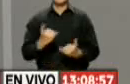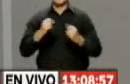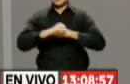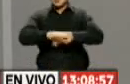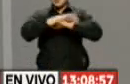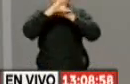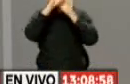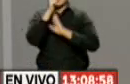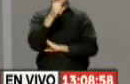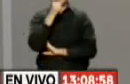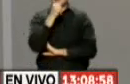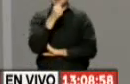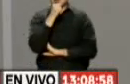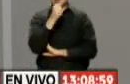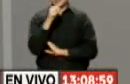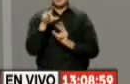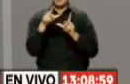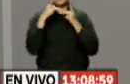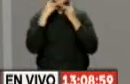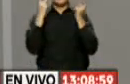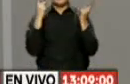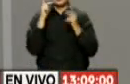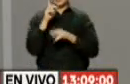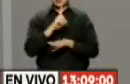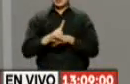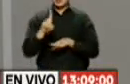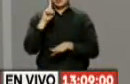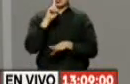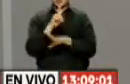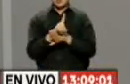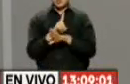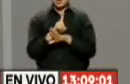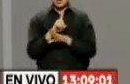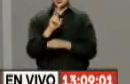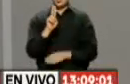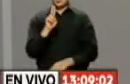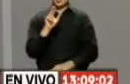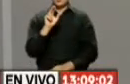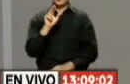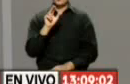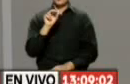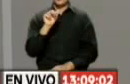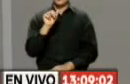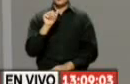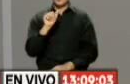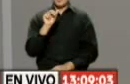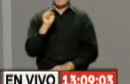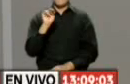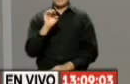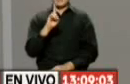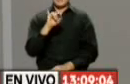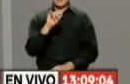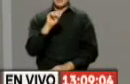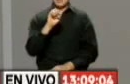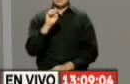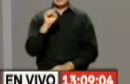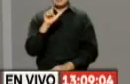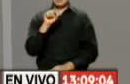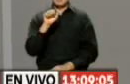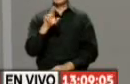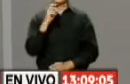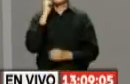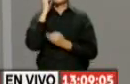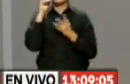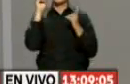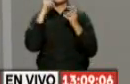una entrevista concedida a Pública FM, la directora de la Unidad de Análisis Financiero y Económico, Diana Salazar, informó sobre los